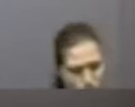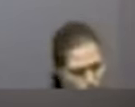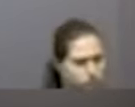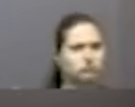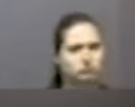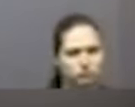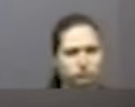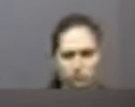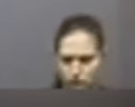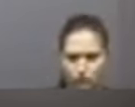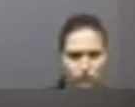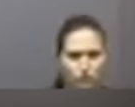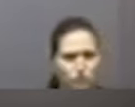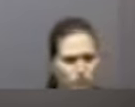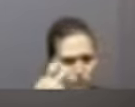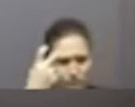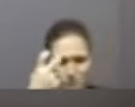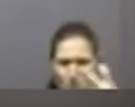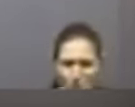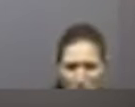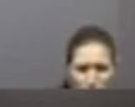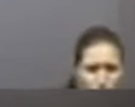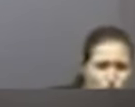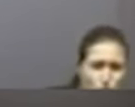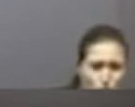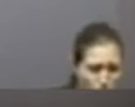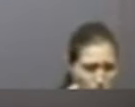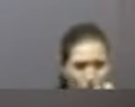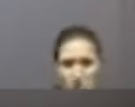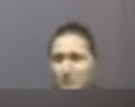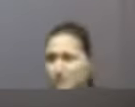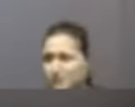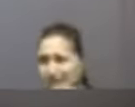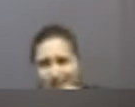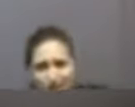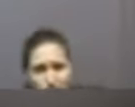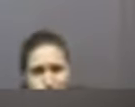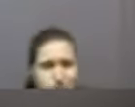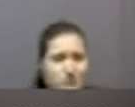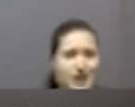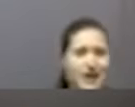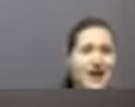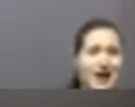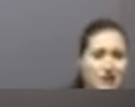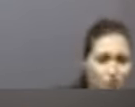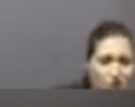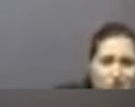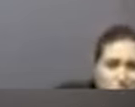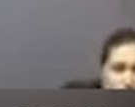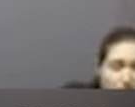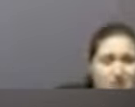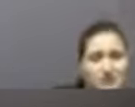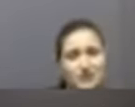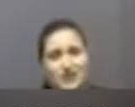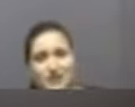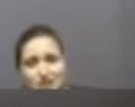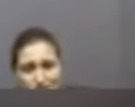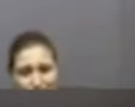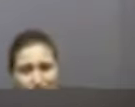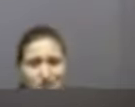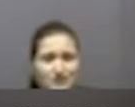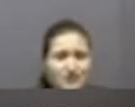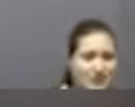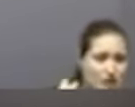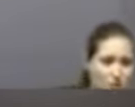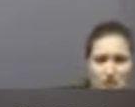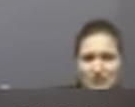gobierno y el pueblo para lo cual hoy el la pregunta del día para nuestros amables televidentes